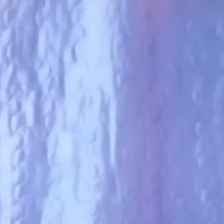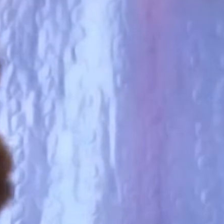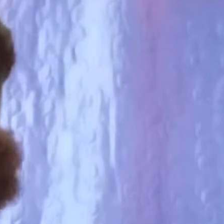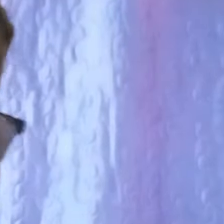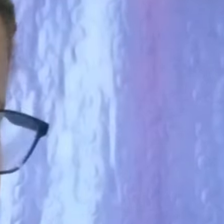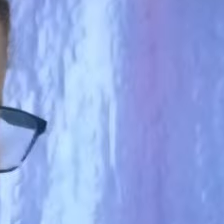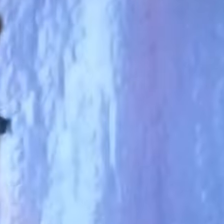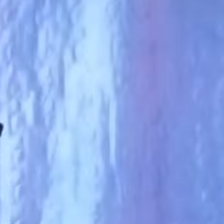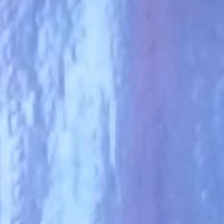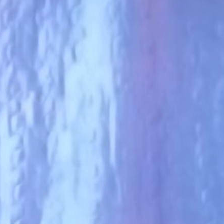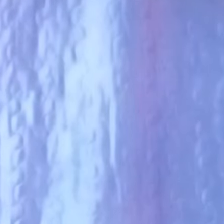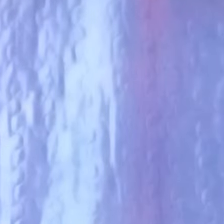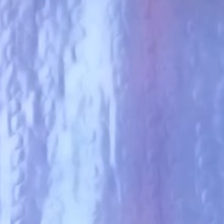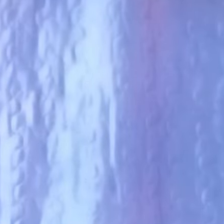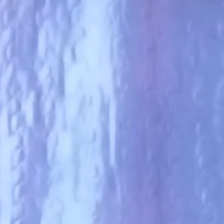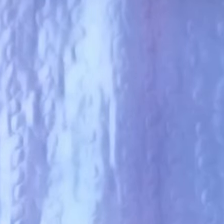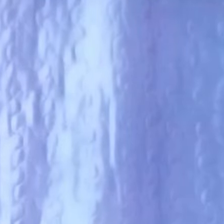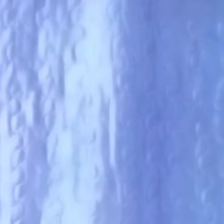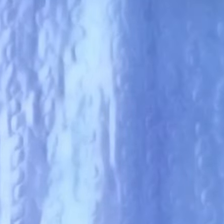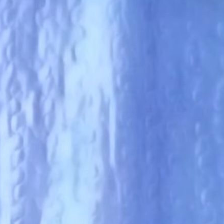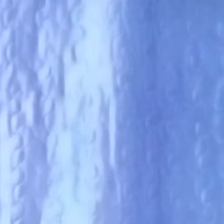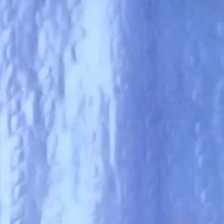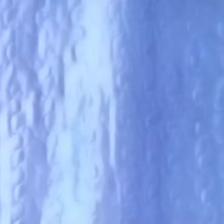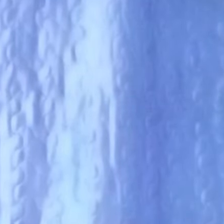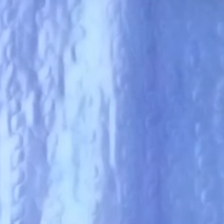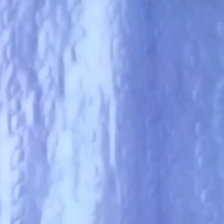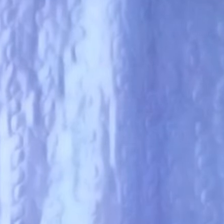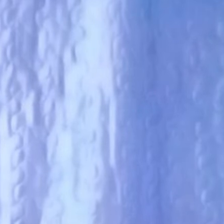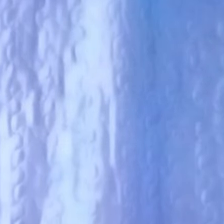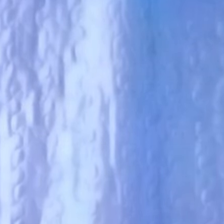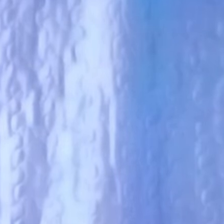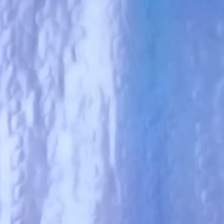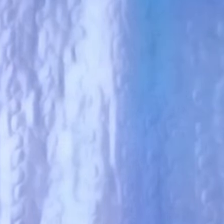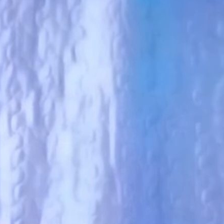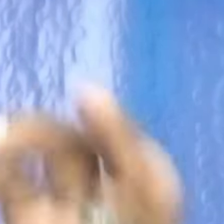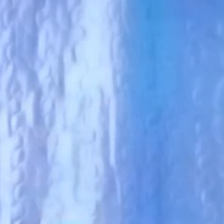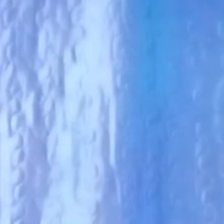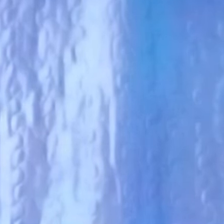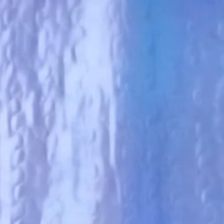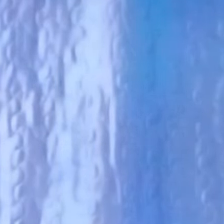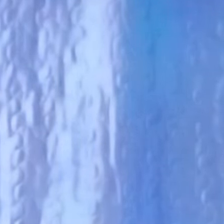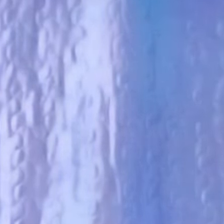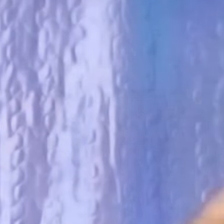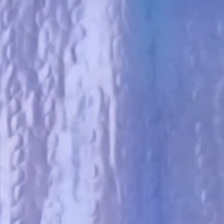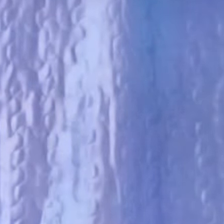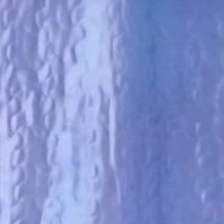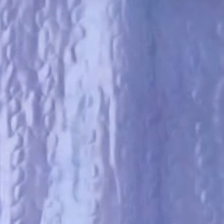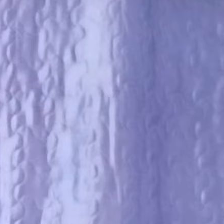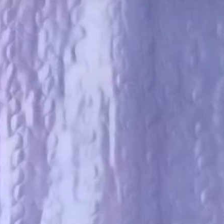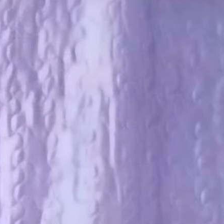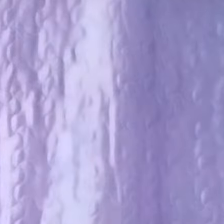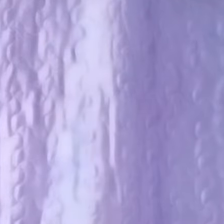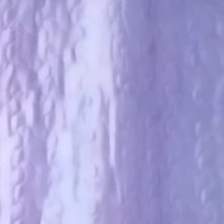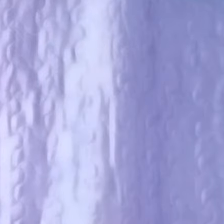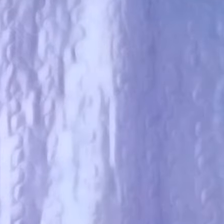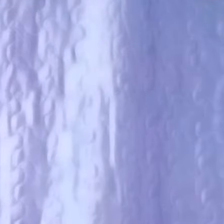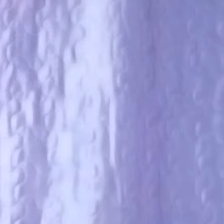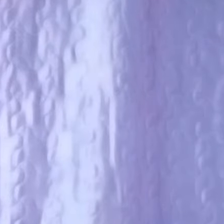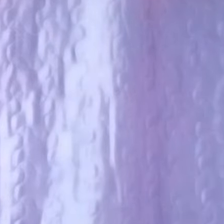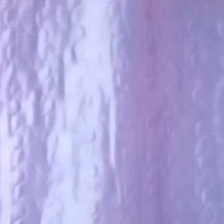voy a contar como si fueras parte de la familia, para que, terminando yo de decir algo, tú fácilmente te integres.